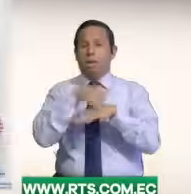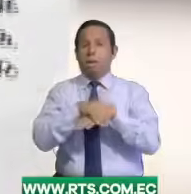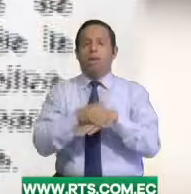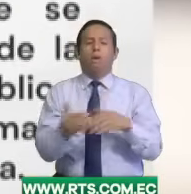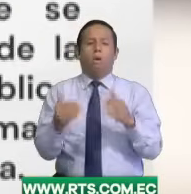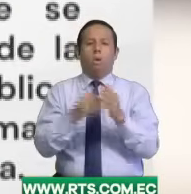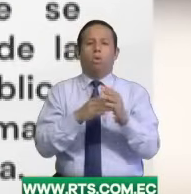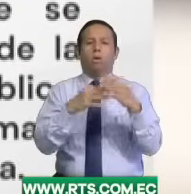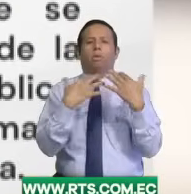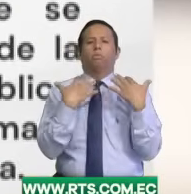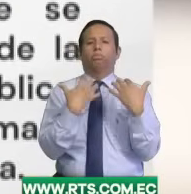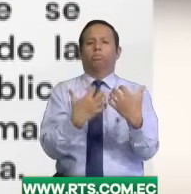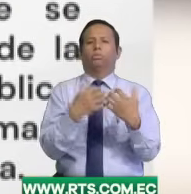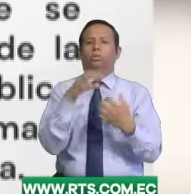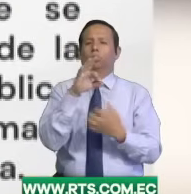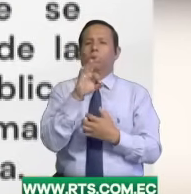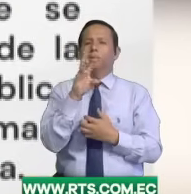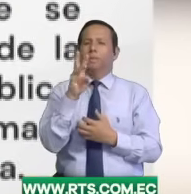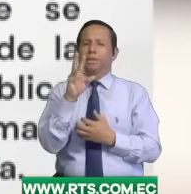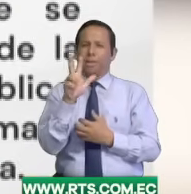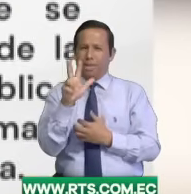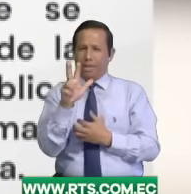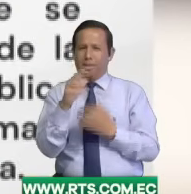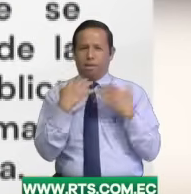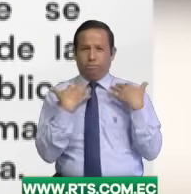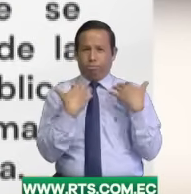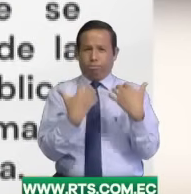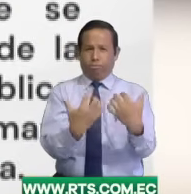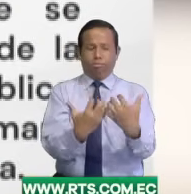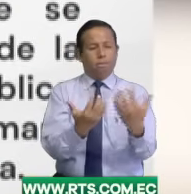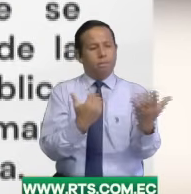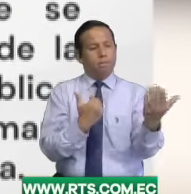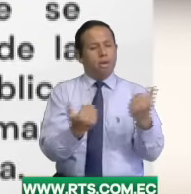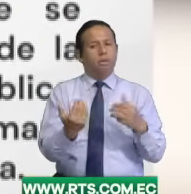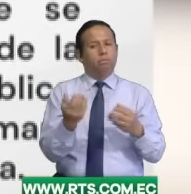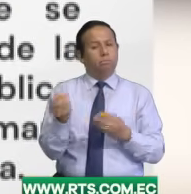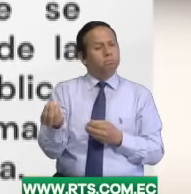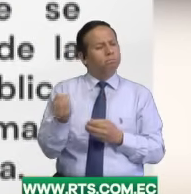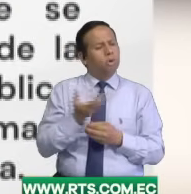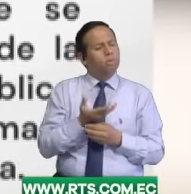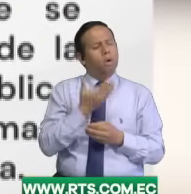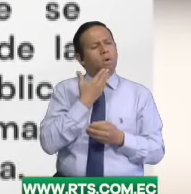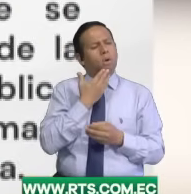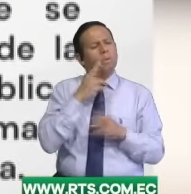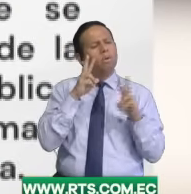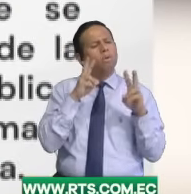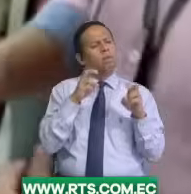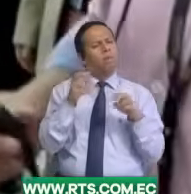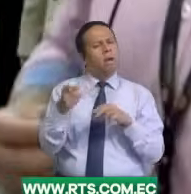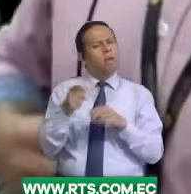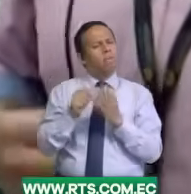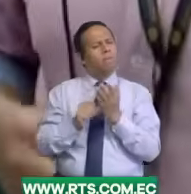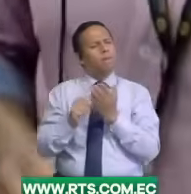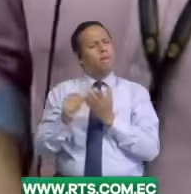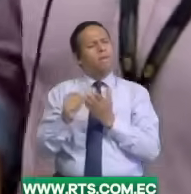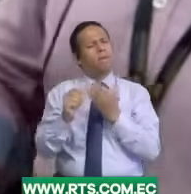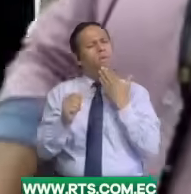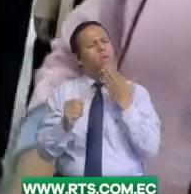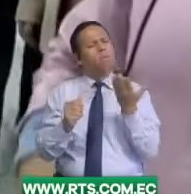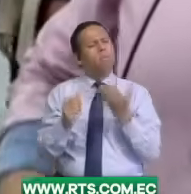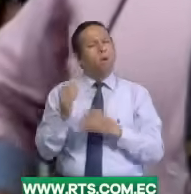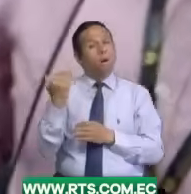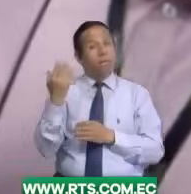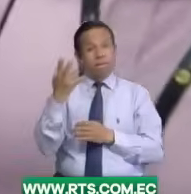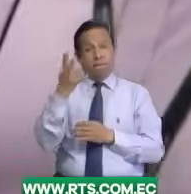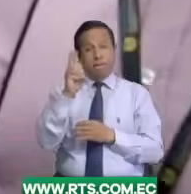la sesión 963 del Pleno para conocer y resolver con respecto al oficio enviado el pasado 17